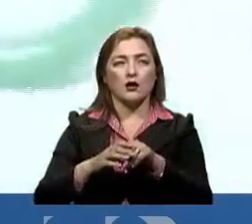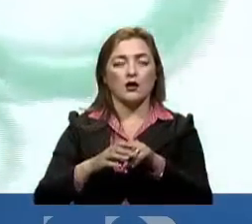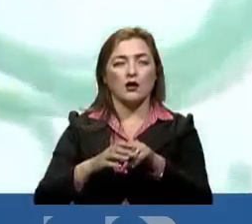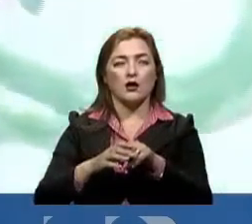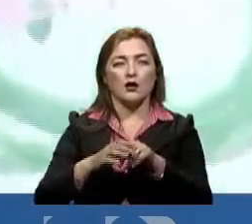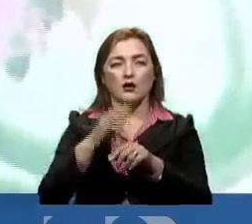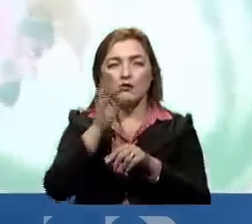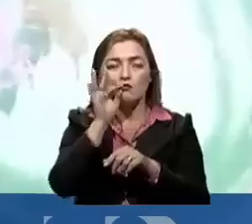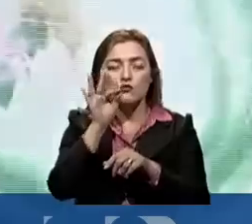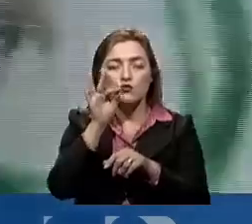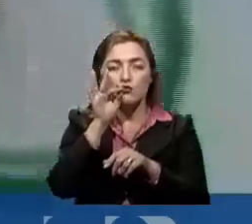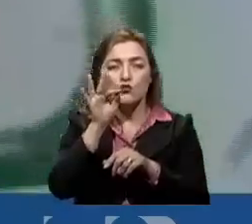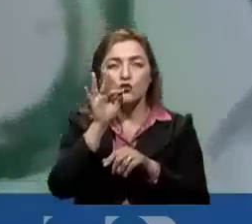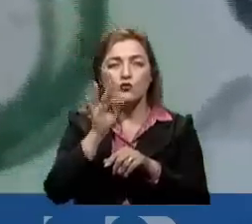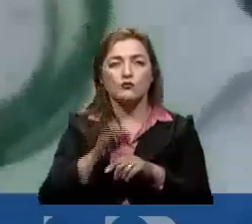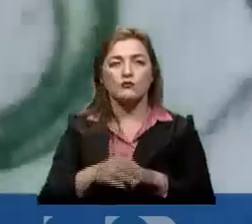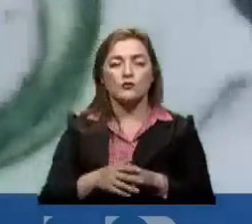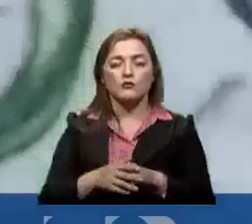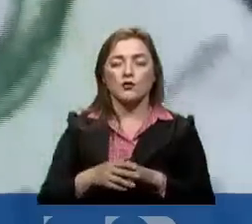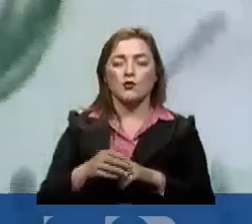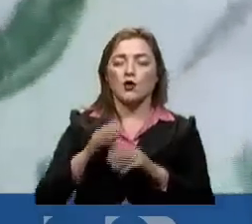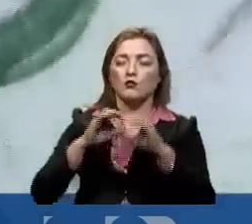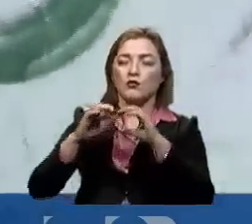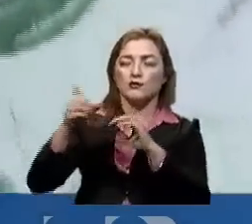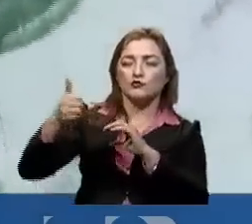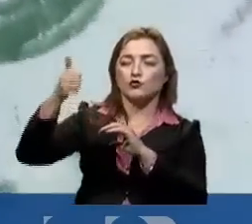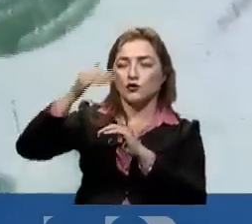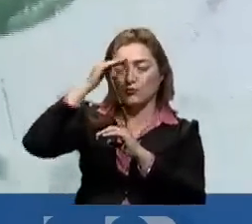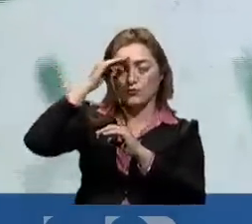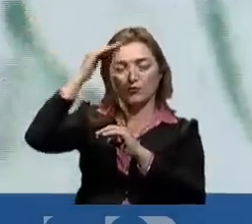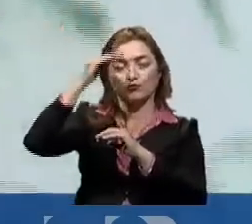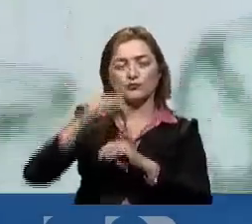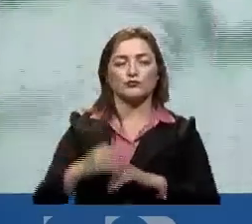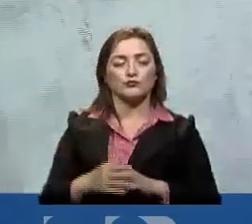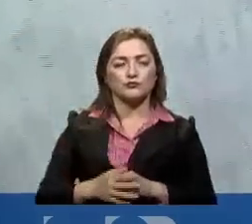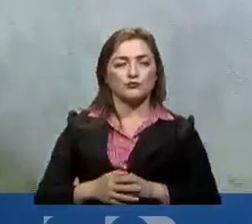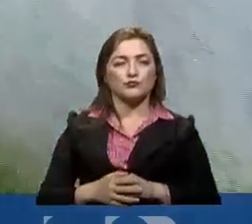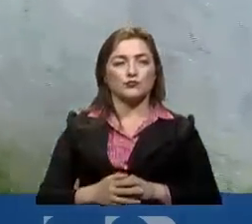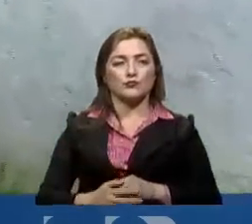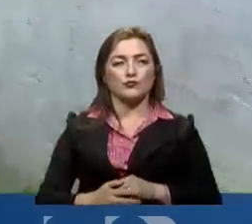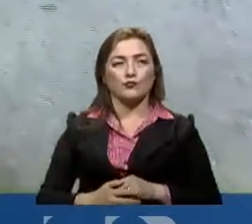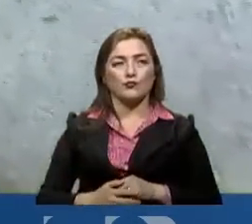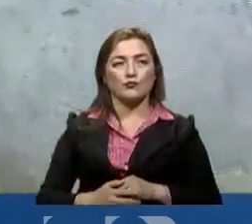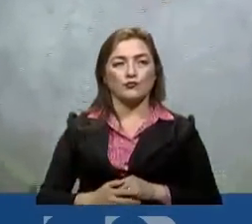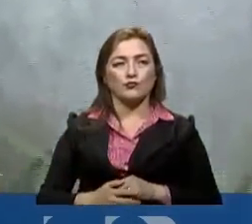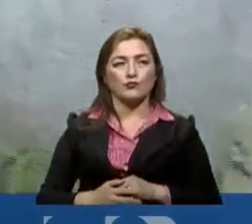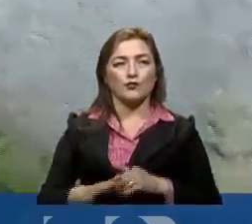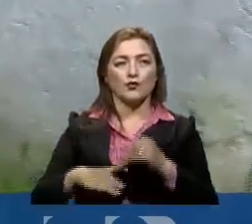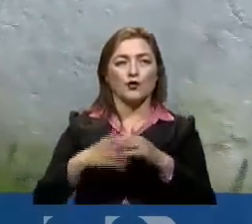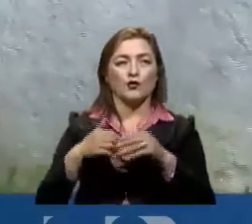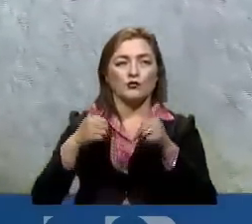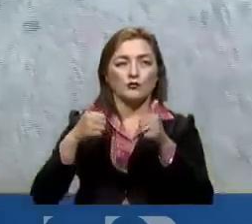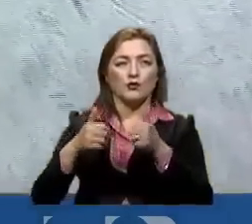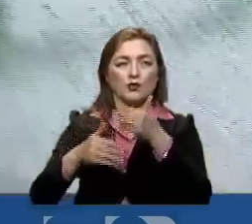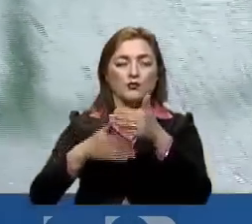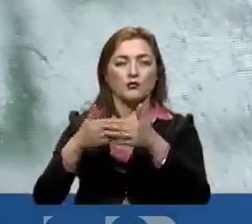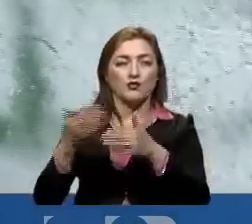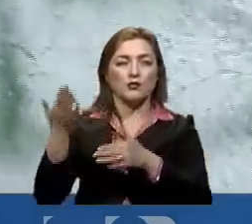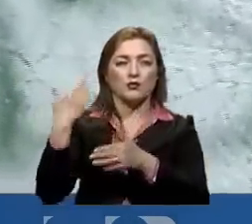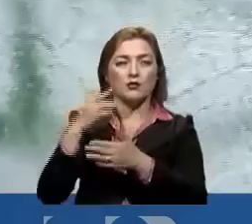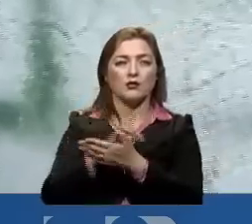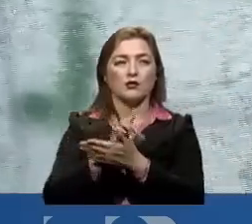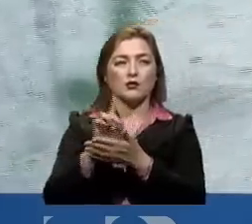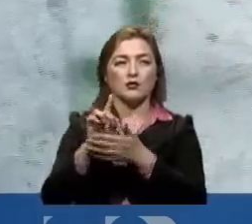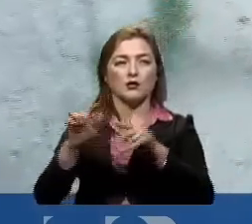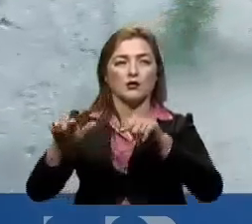delinquir en este sector. Vamos a conversar justamente con el coronel Vargas. Coronel, bueno, seguimos justamente interviniendo en estas zonas. La semana pasada estuvimos